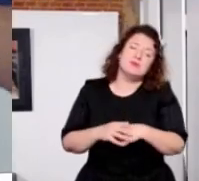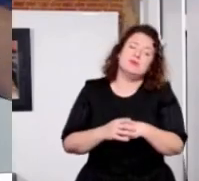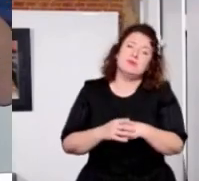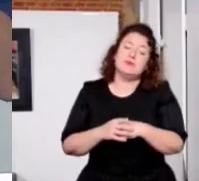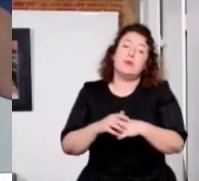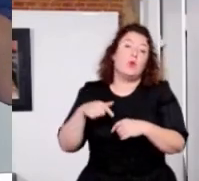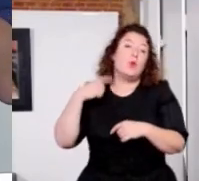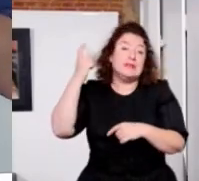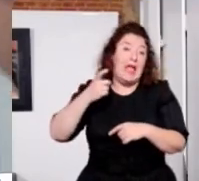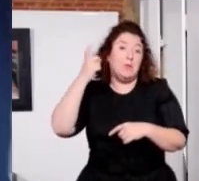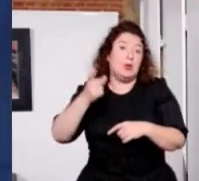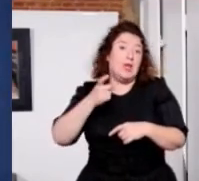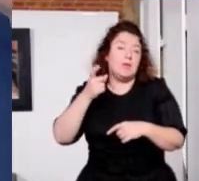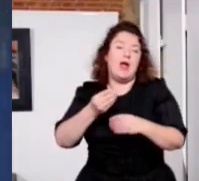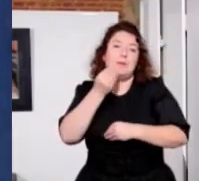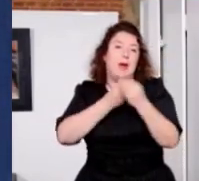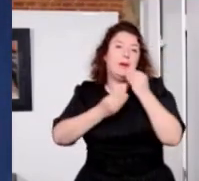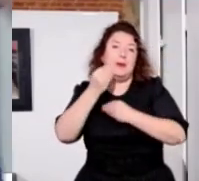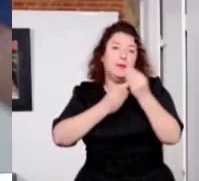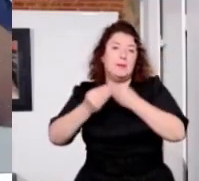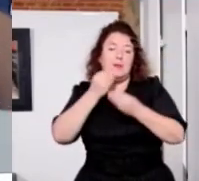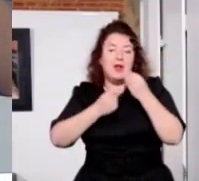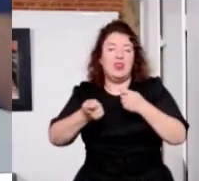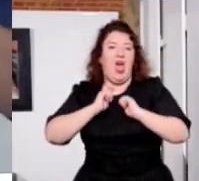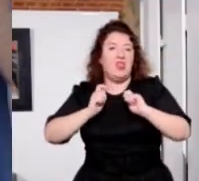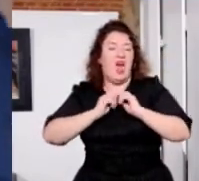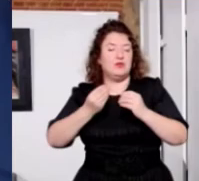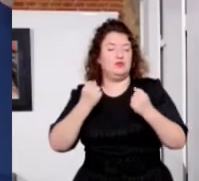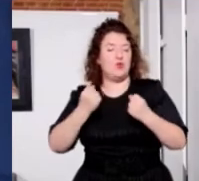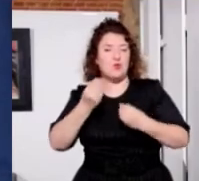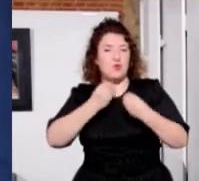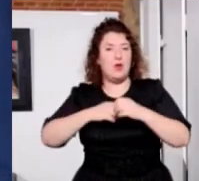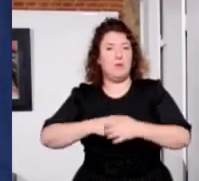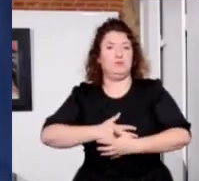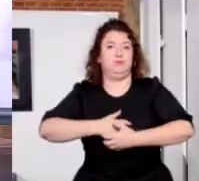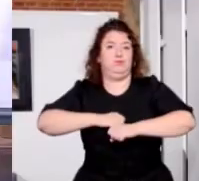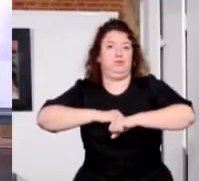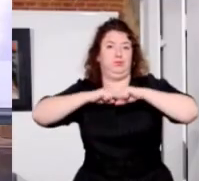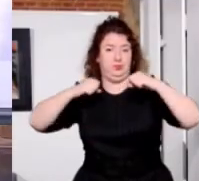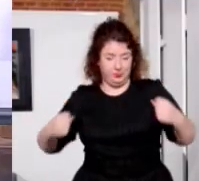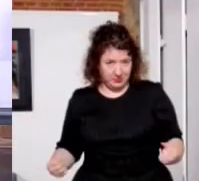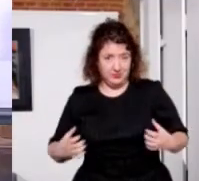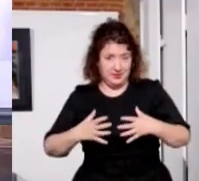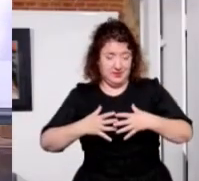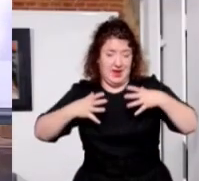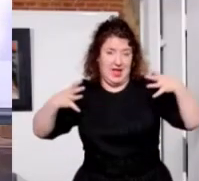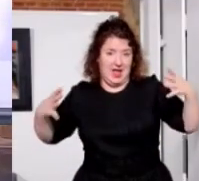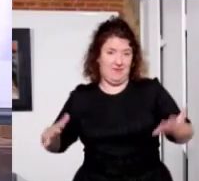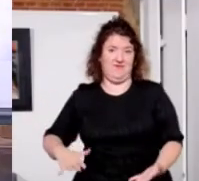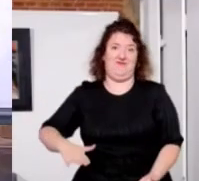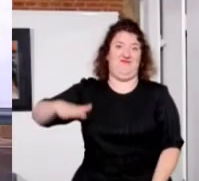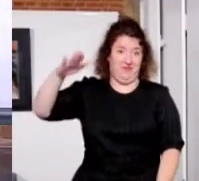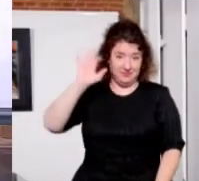con el tiempo se irá alimentando, se irá nutriendo, irá creciendo, se irá haciendo más